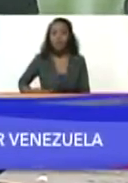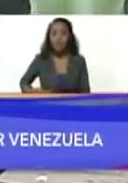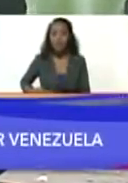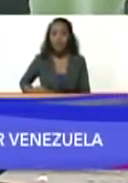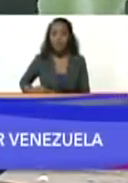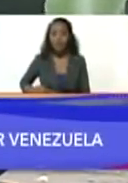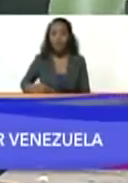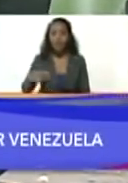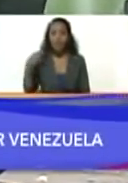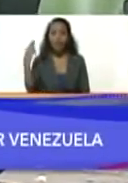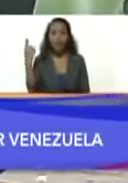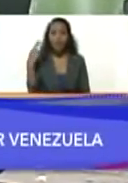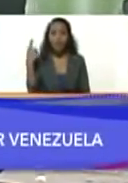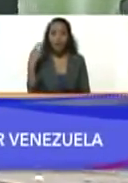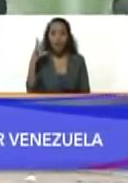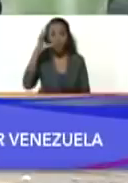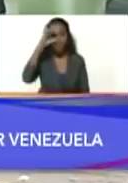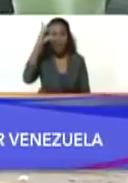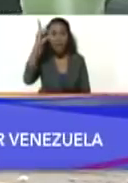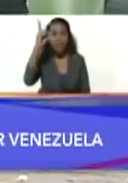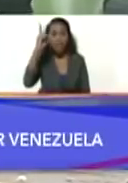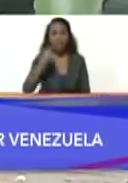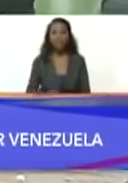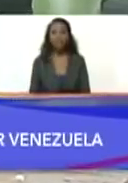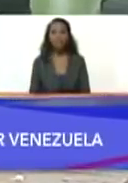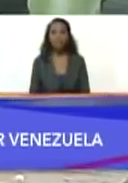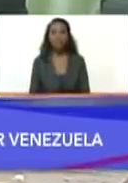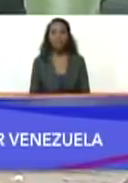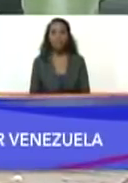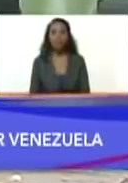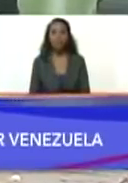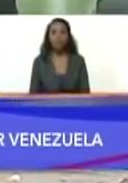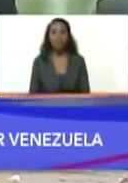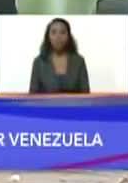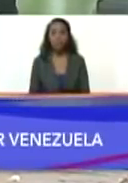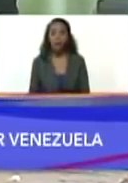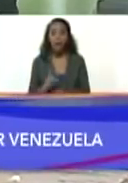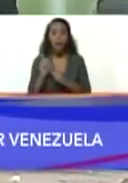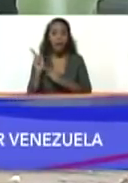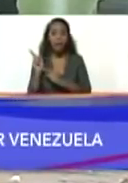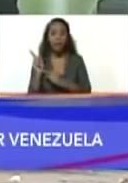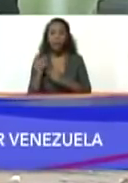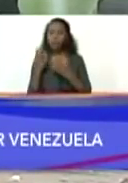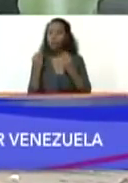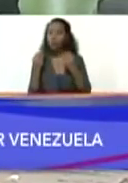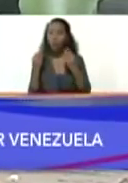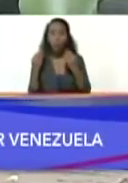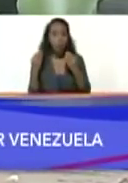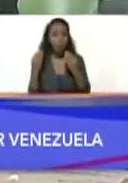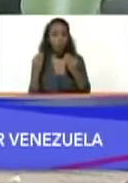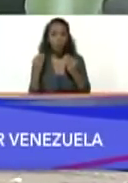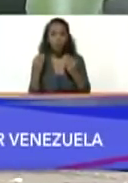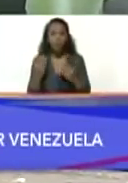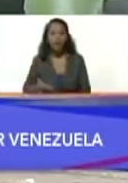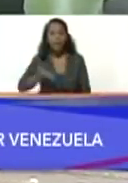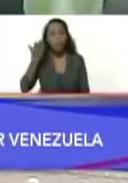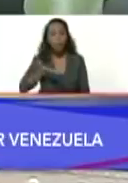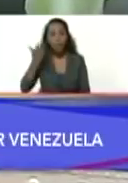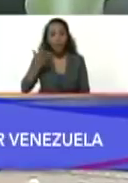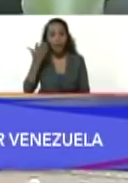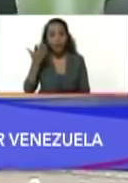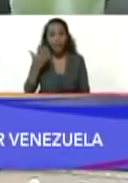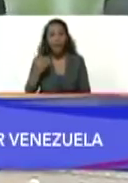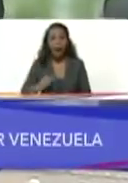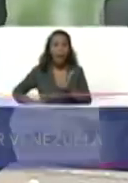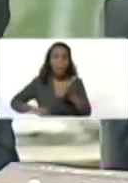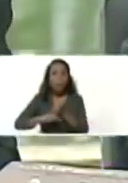la República, ciudadana Delcy Rodríguez, que ha sido de verdad un bastión importante y de apoyo para toda la